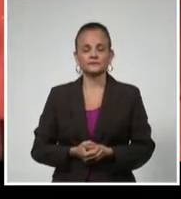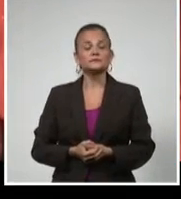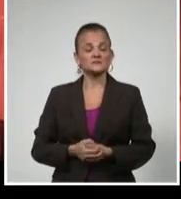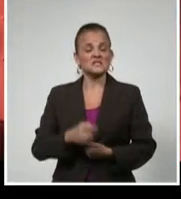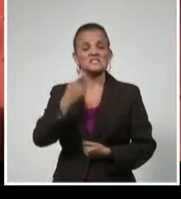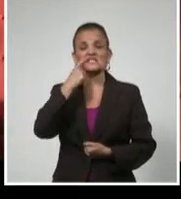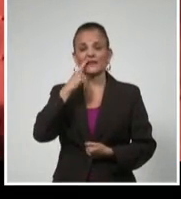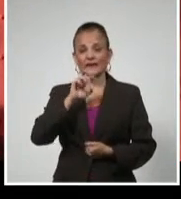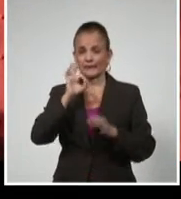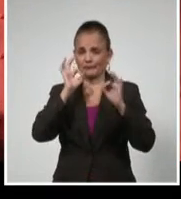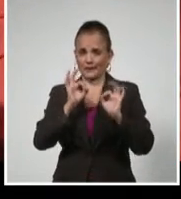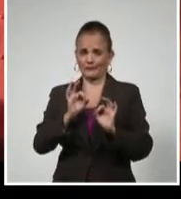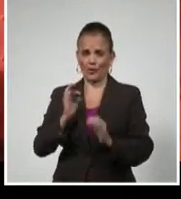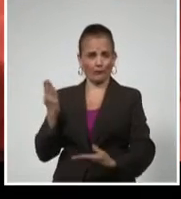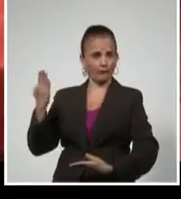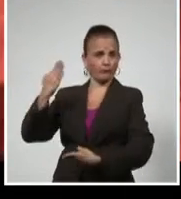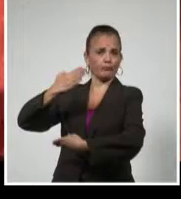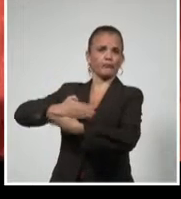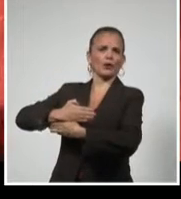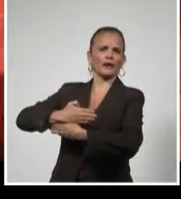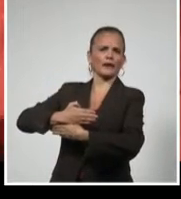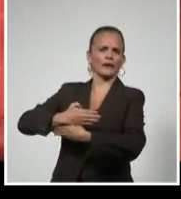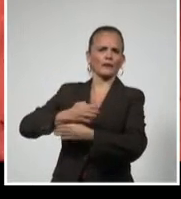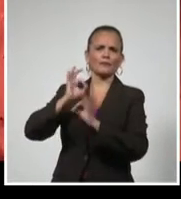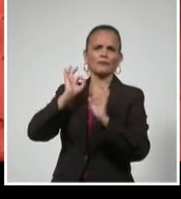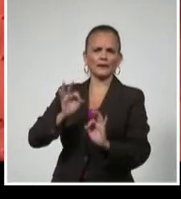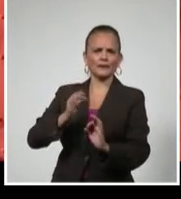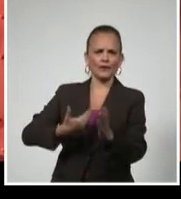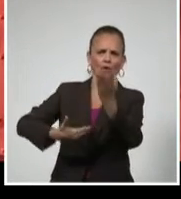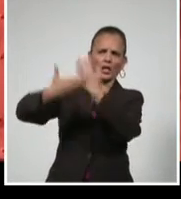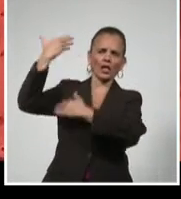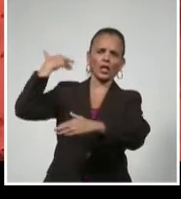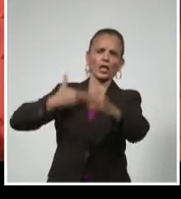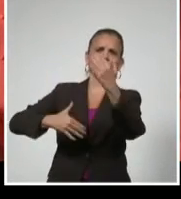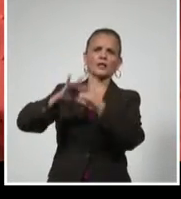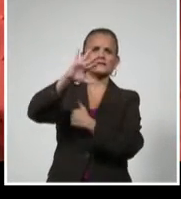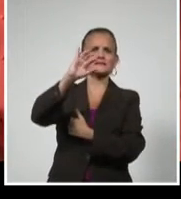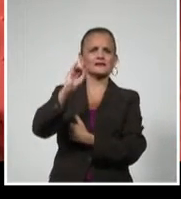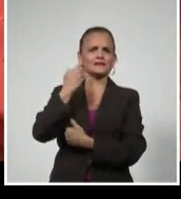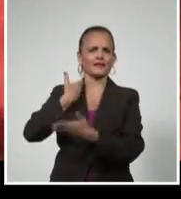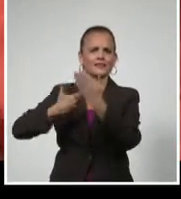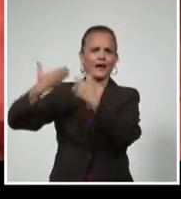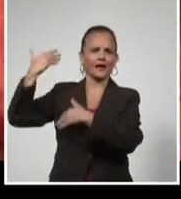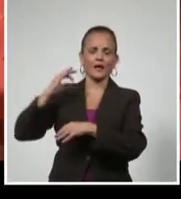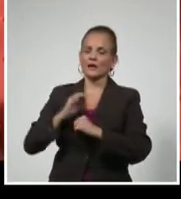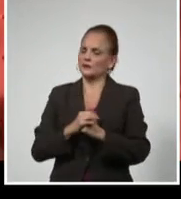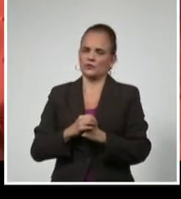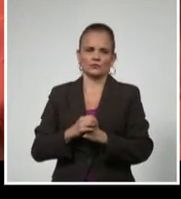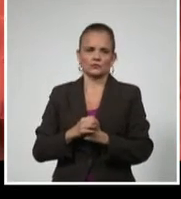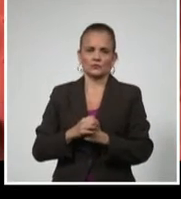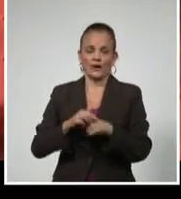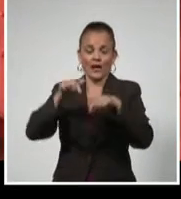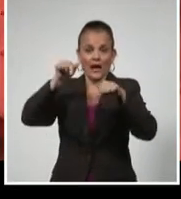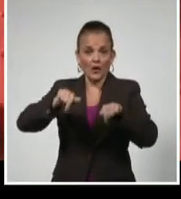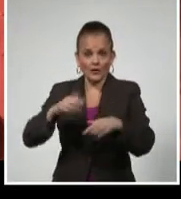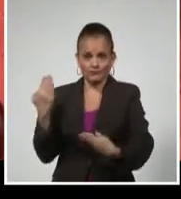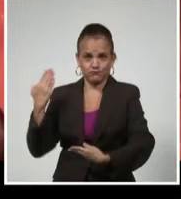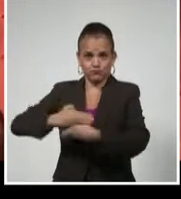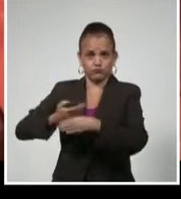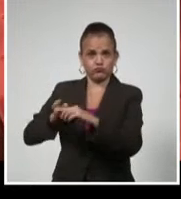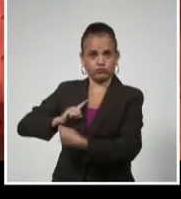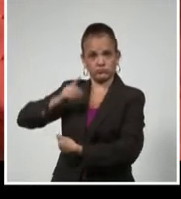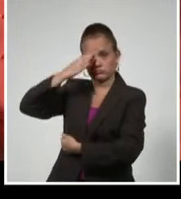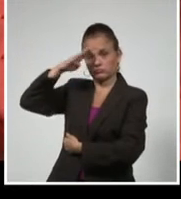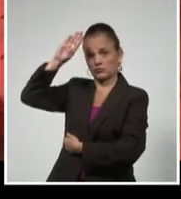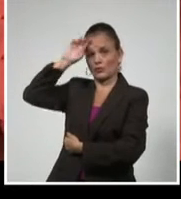bloqueo del que estamos hablando ahora no es el bloqueo de hace 60 años a Cuba. Es un bloqueo en que los asesores, el